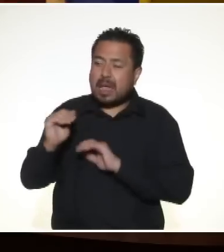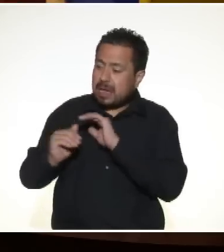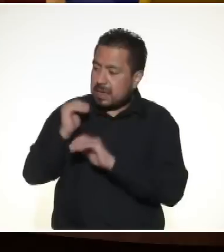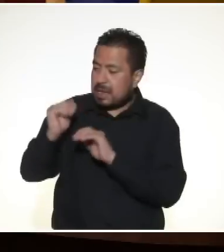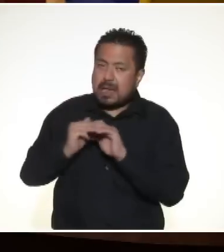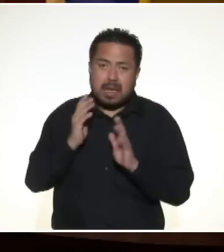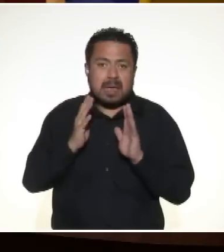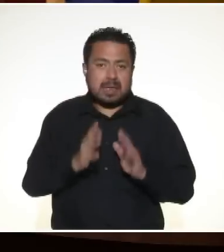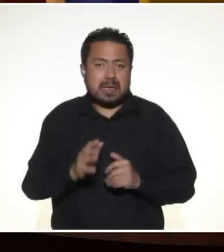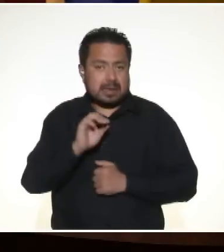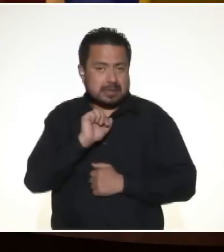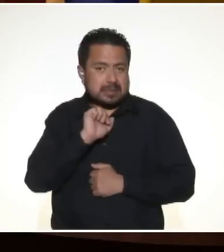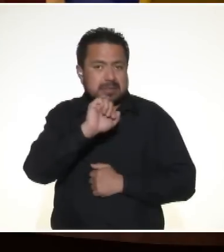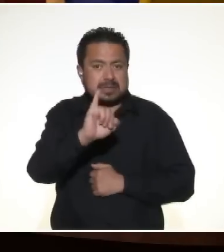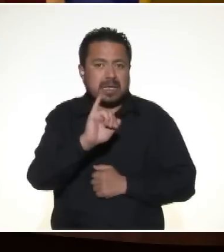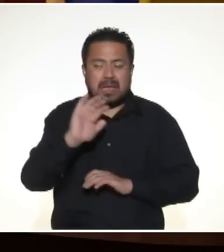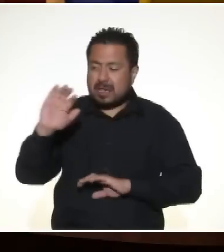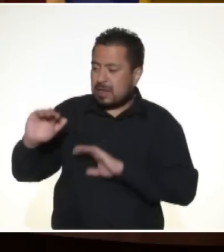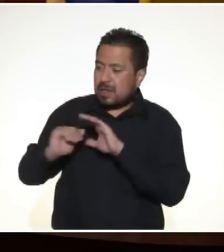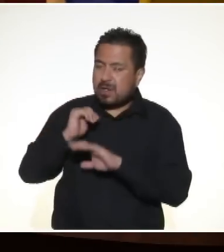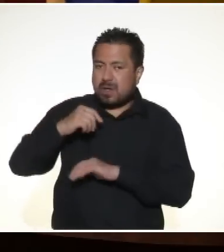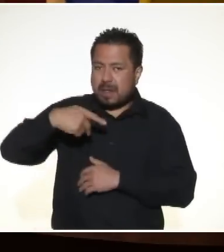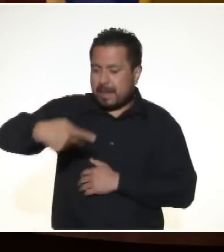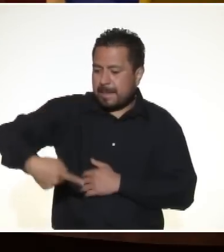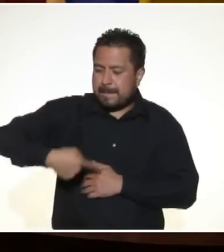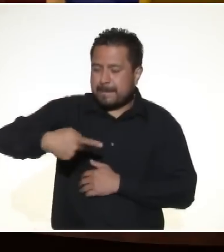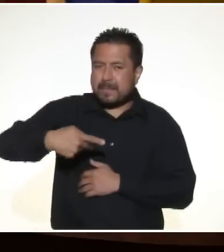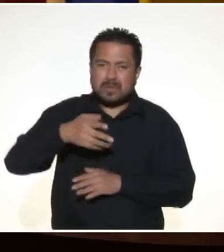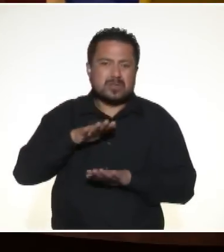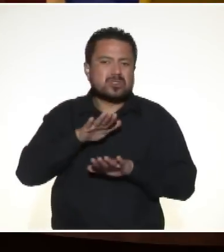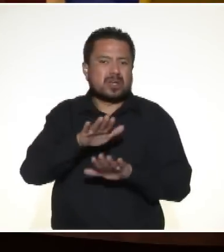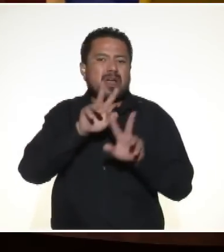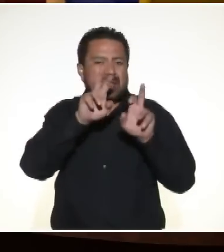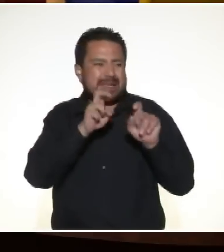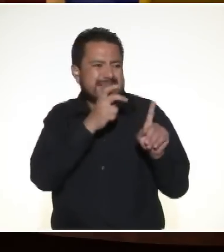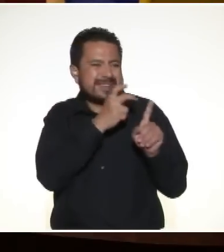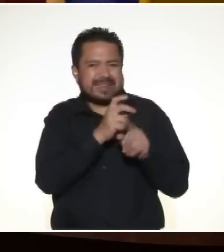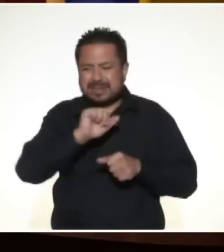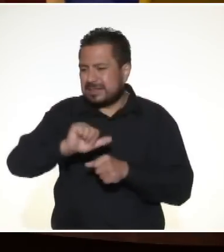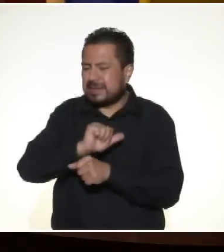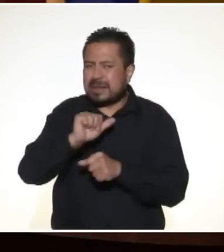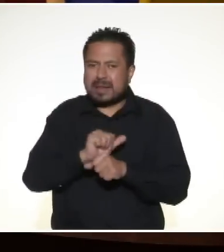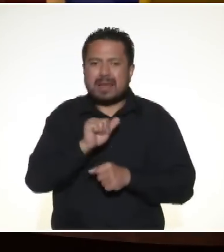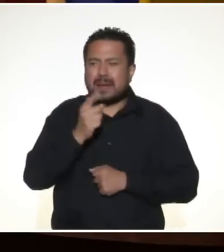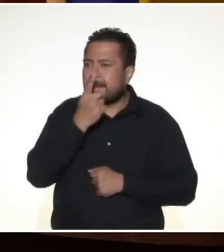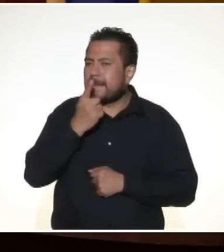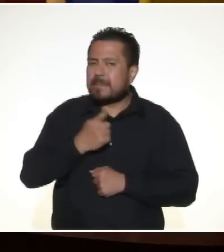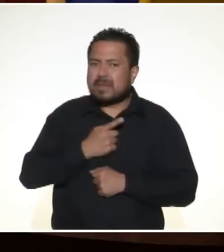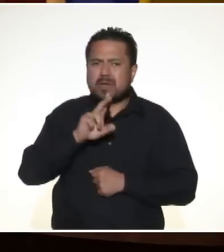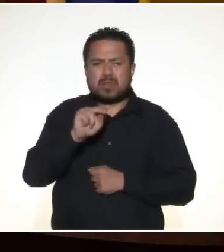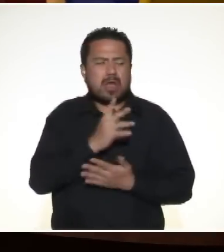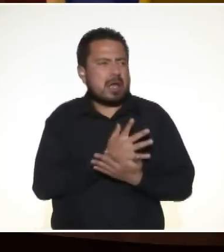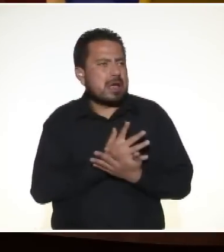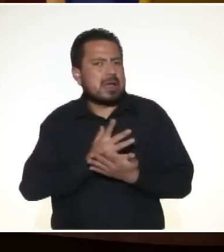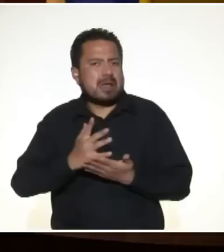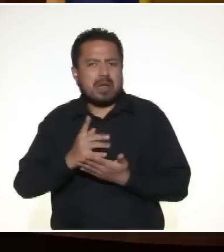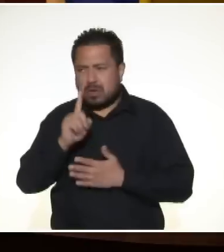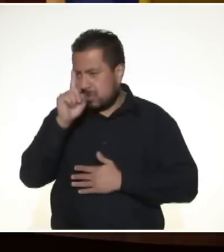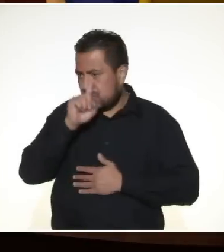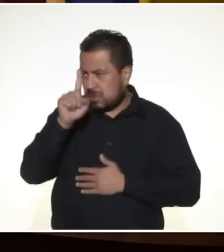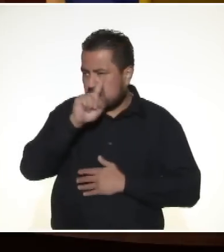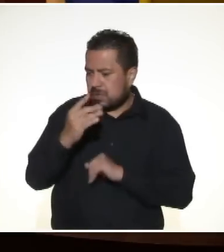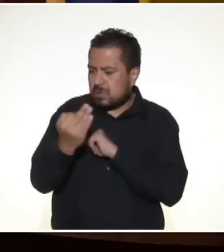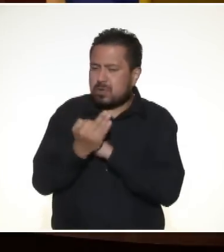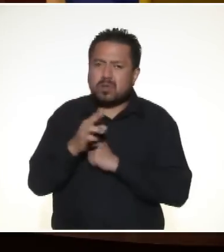comentarios? Sí, y de hecho llegó una pregunta respecto a este asunto de manejar. Vilma nos comentaba, no es una exageración que nos recomienden